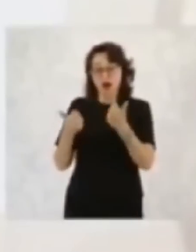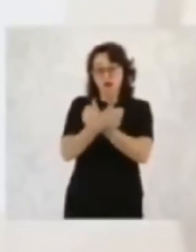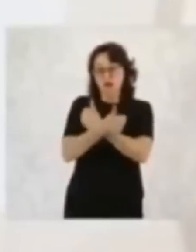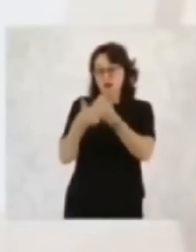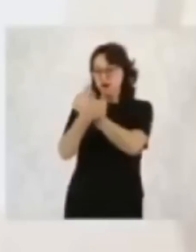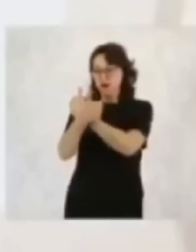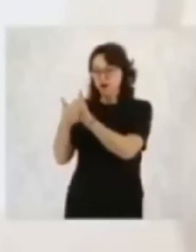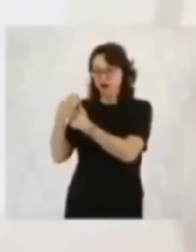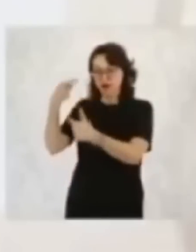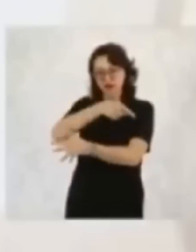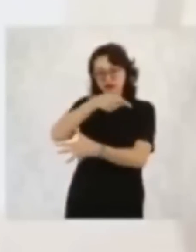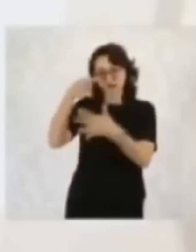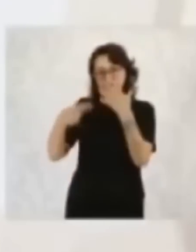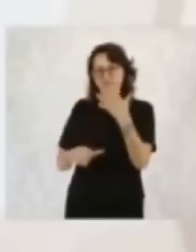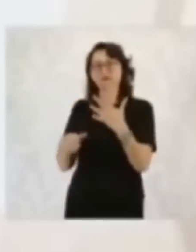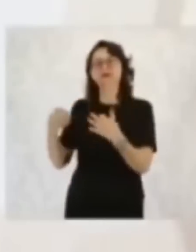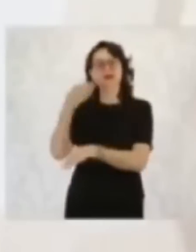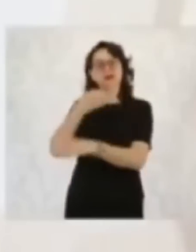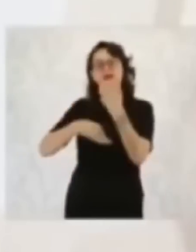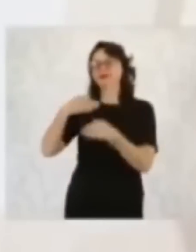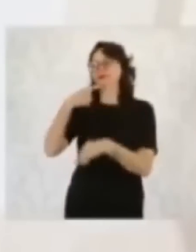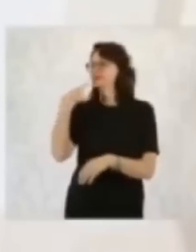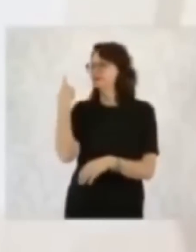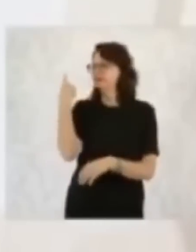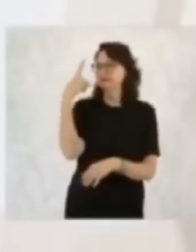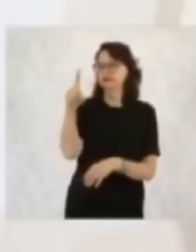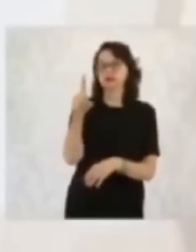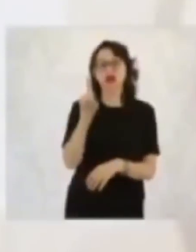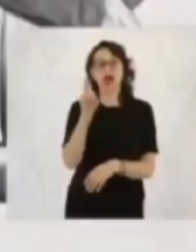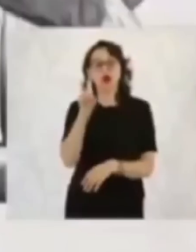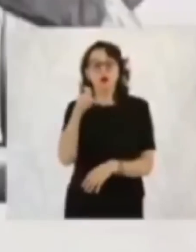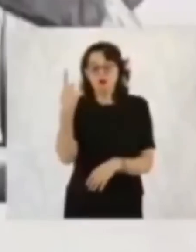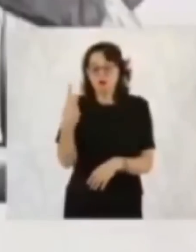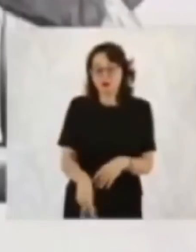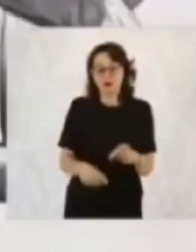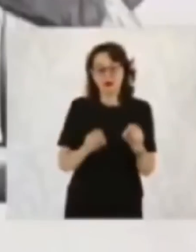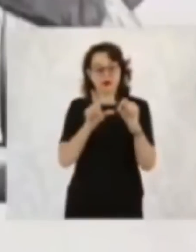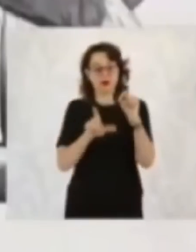este proceso, porque el agua es un recurso nacional